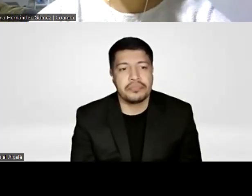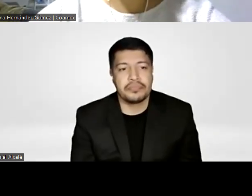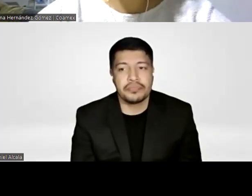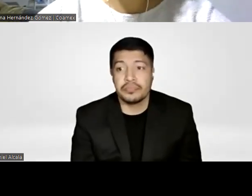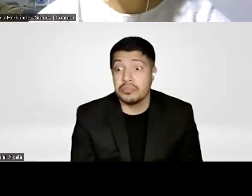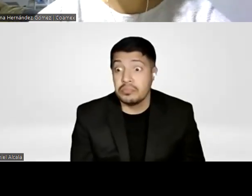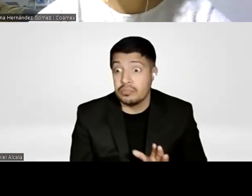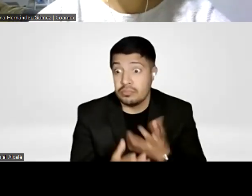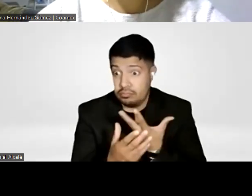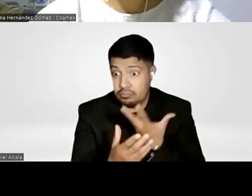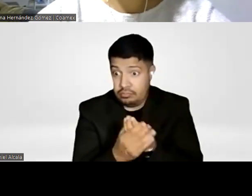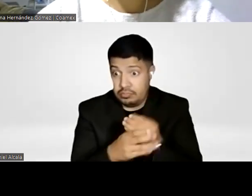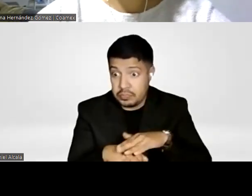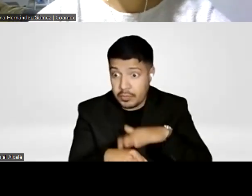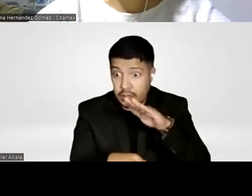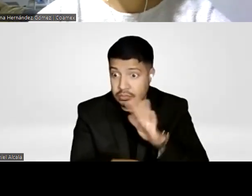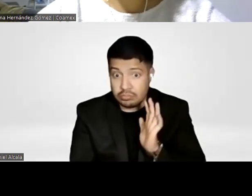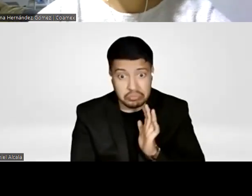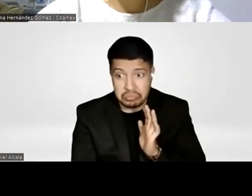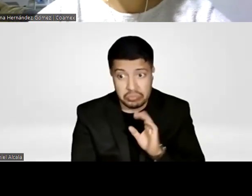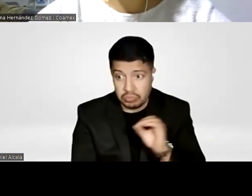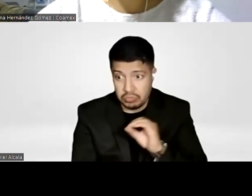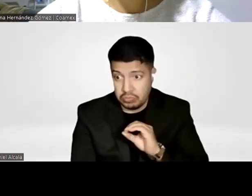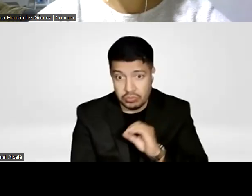No sé si alguien quiere decir algo más.